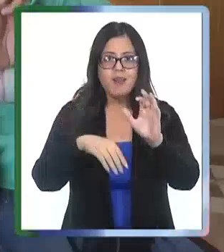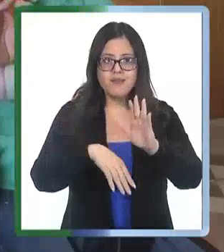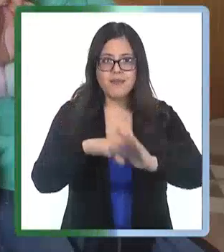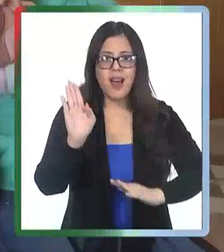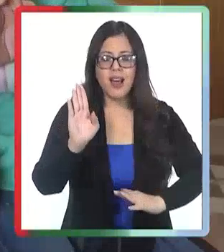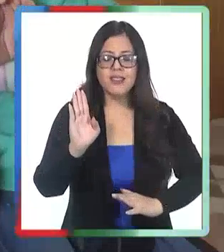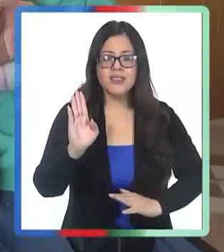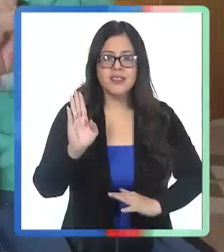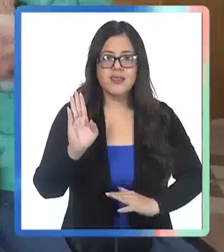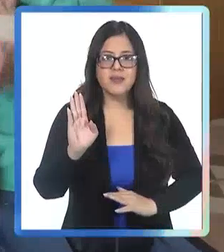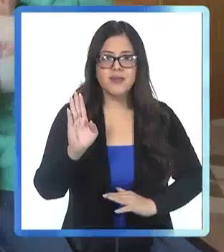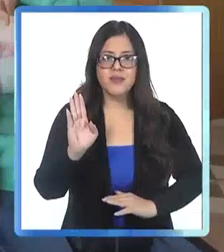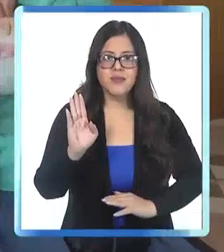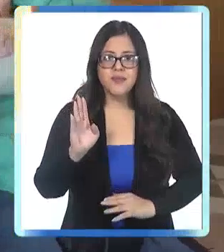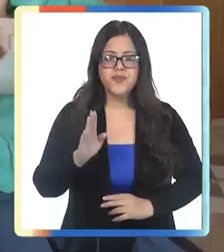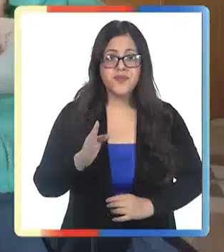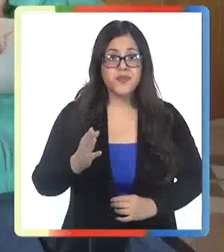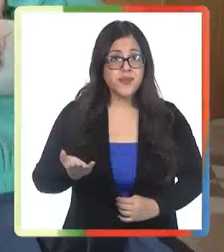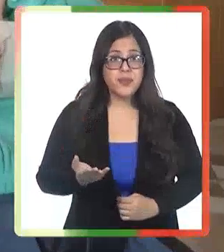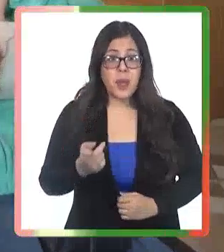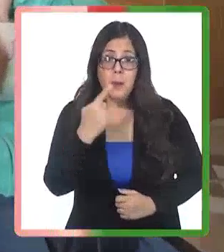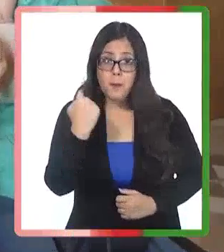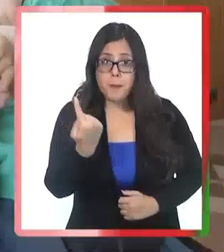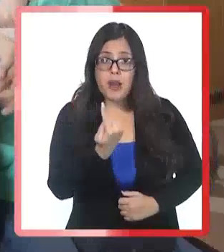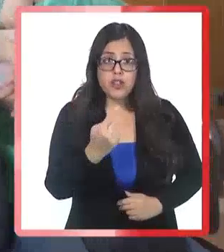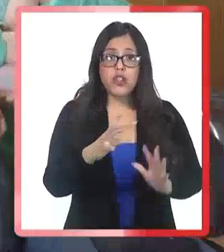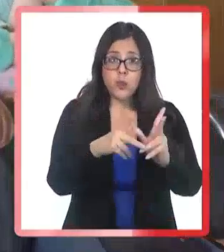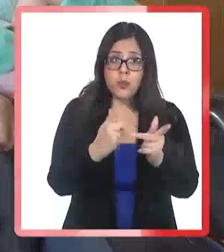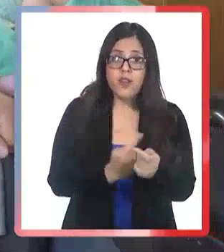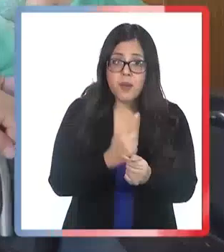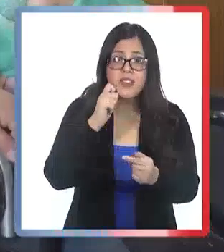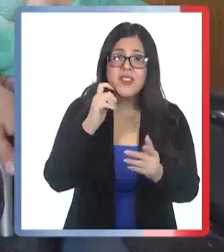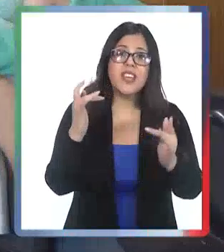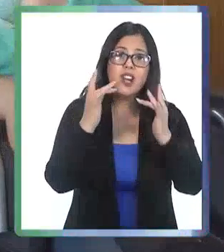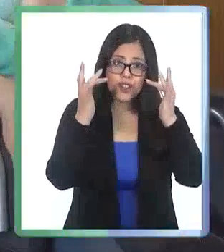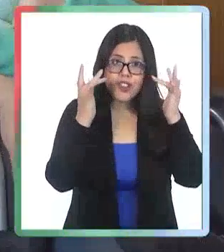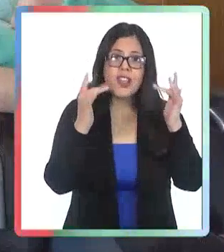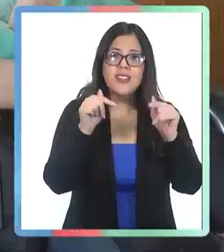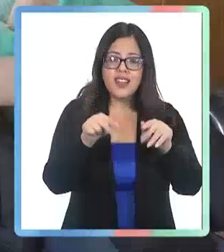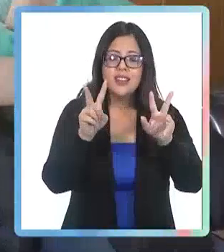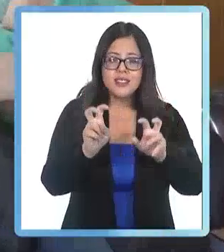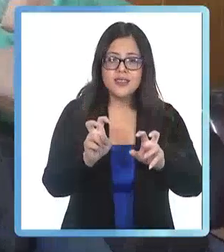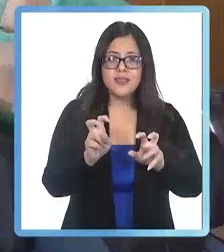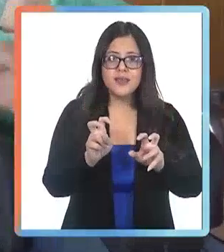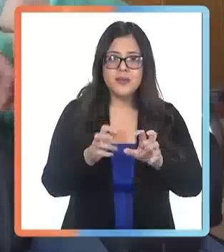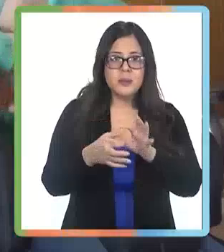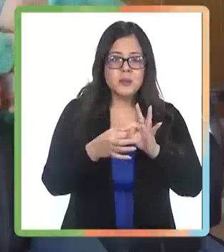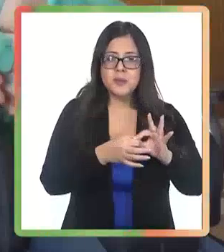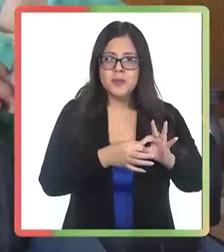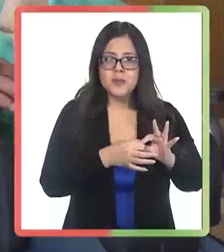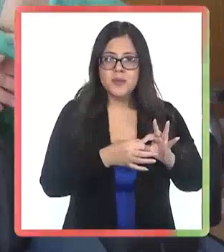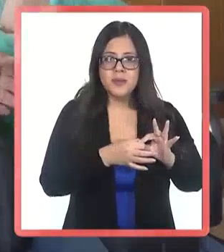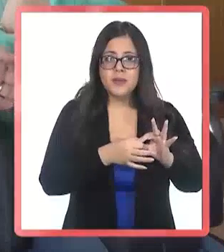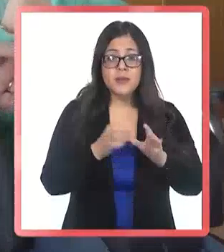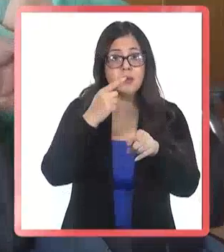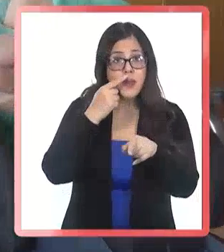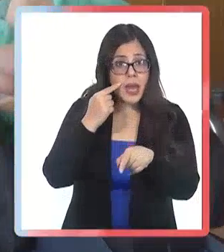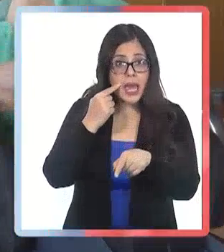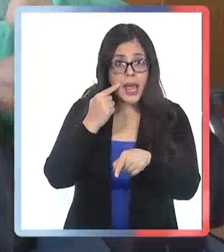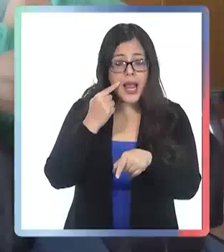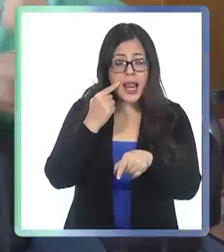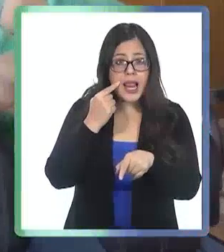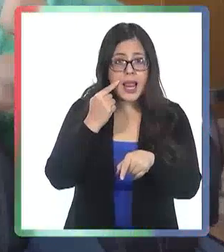más. Para nosotros como familia estamos contentos también con ese tema porque él